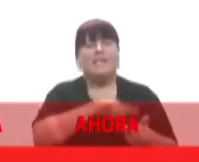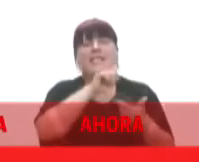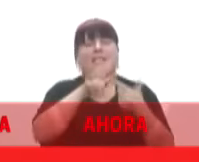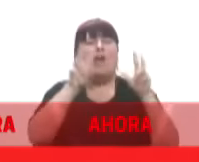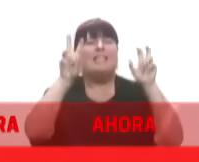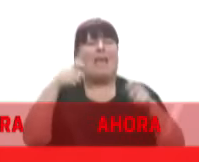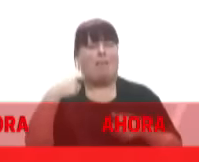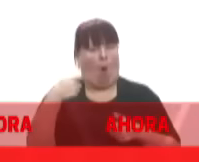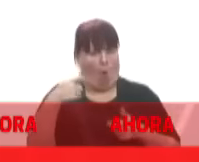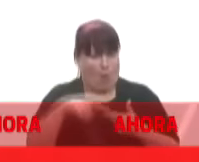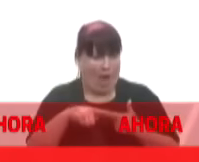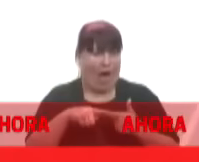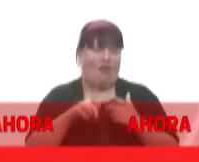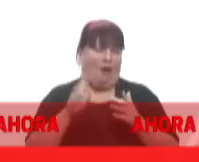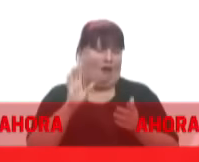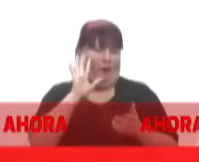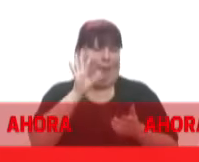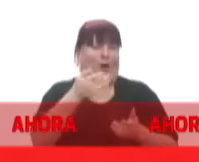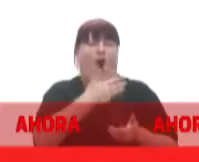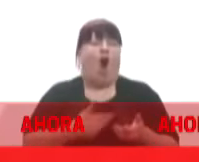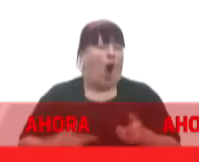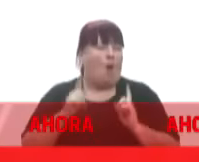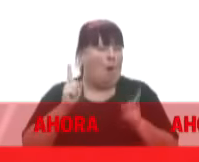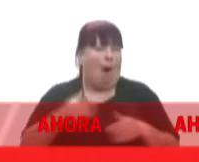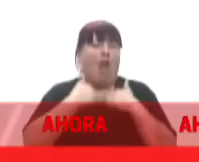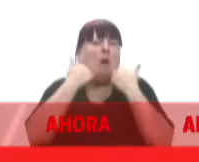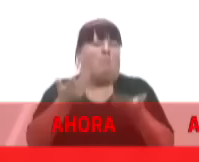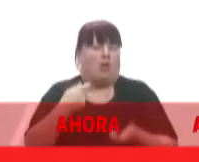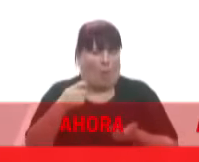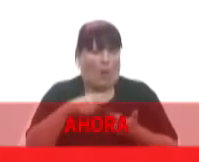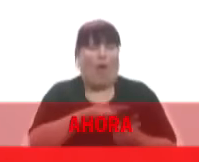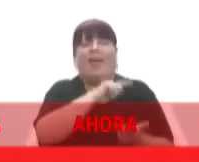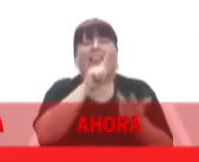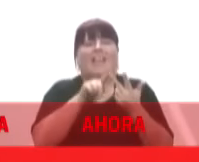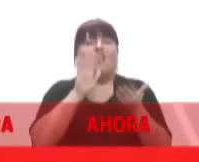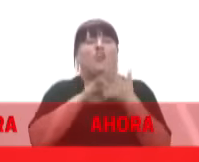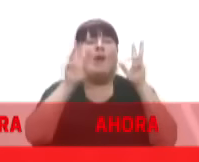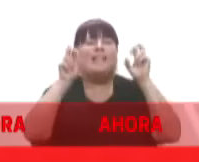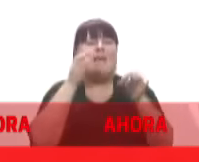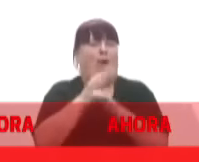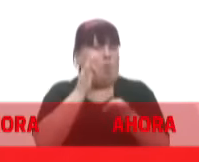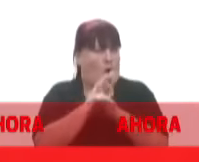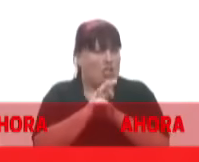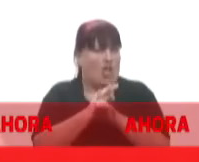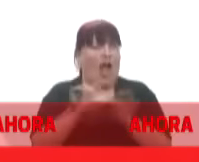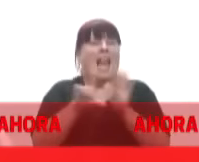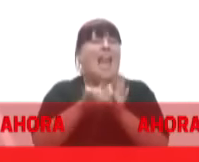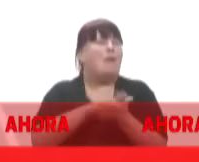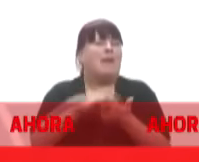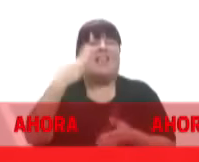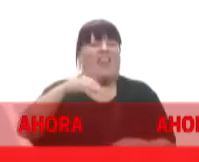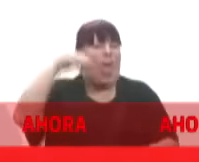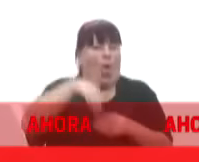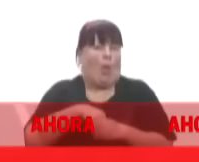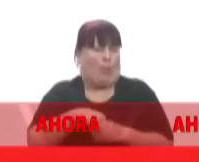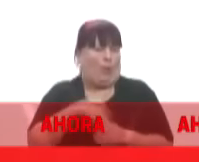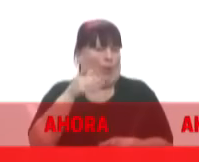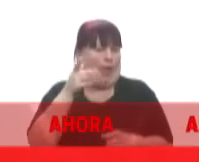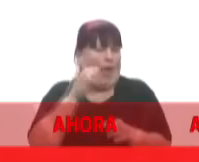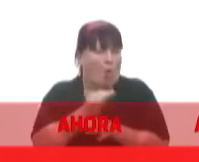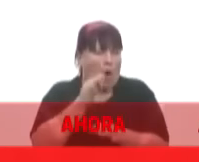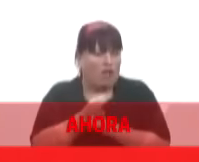de los jubilados, que evidentemente al gobierno sigue sin importarle. Y el tercero era el tema de educación, que una ley bases no puede no tener educación. ¿Qué